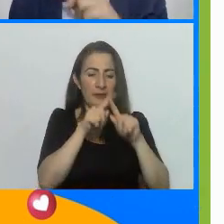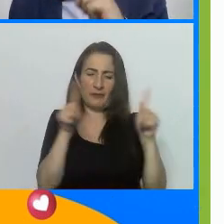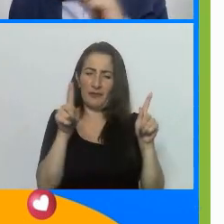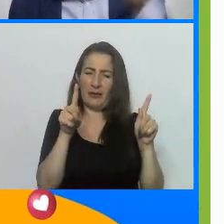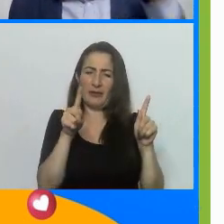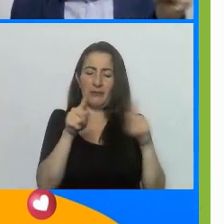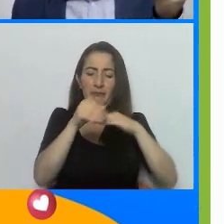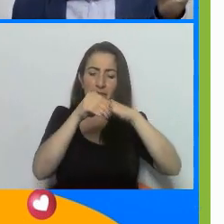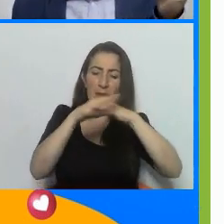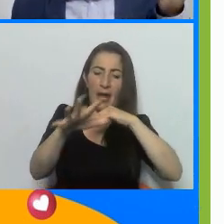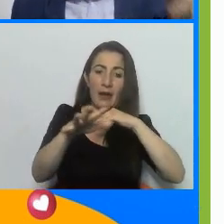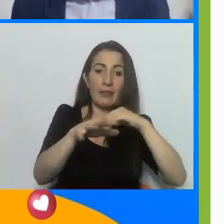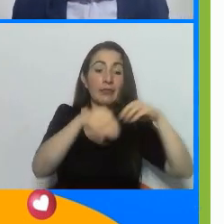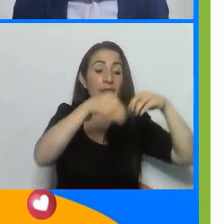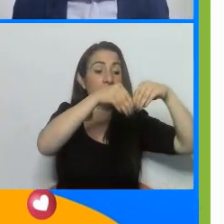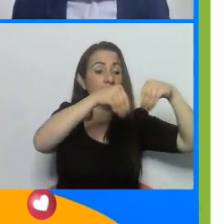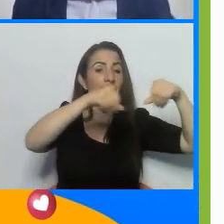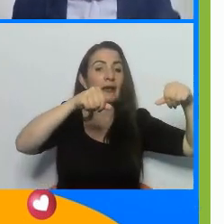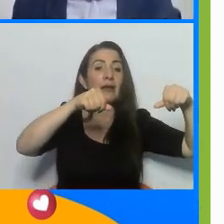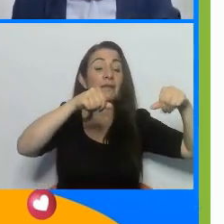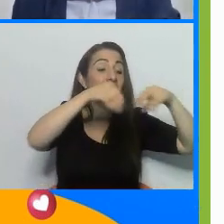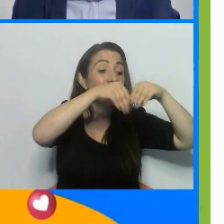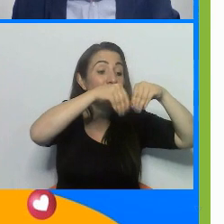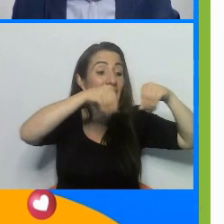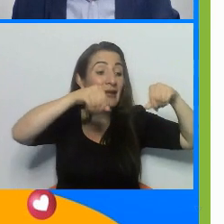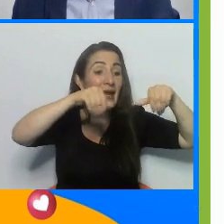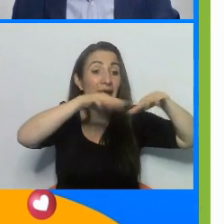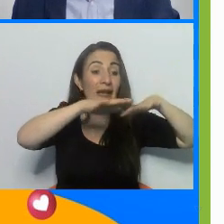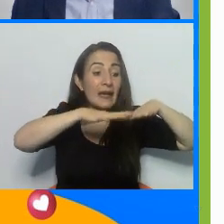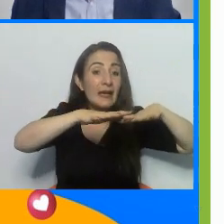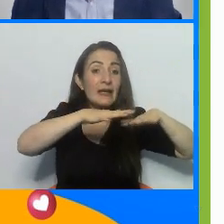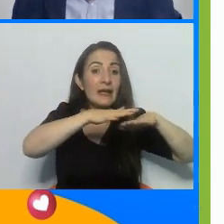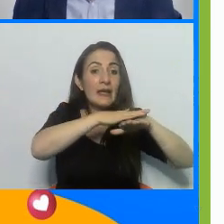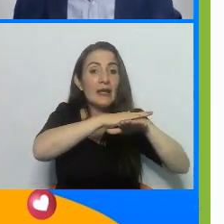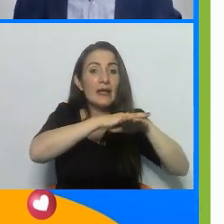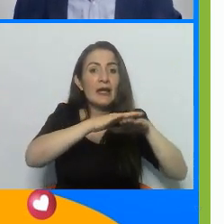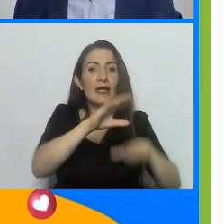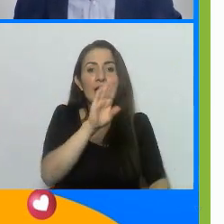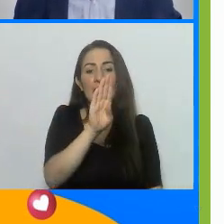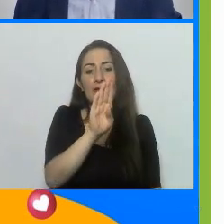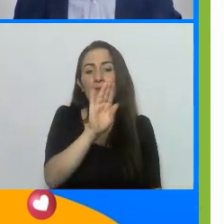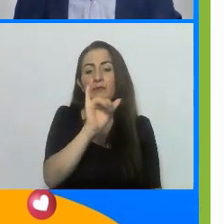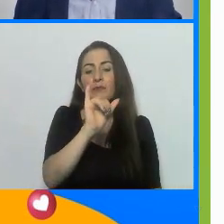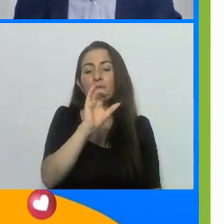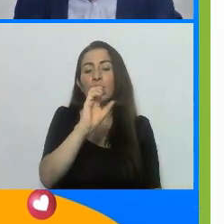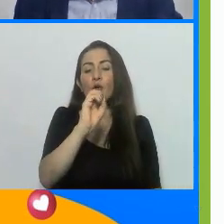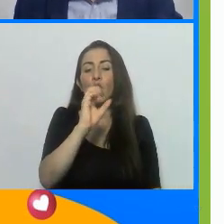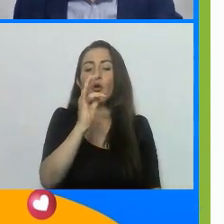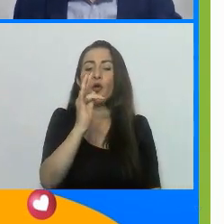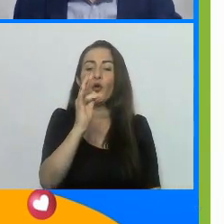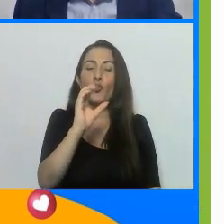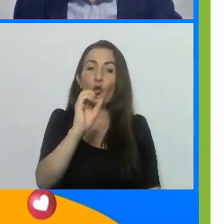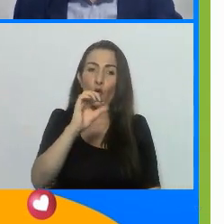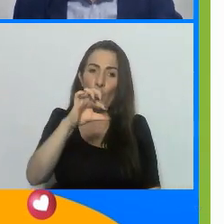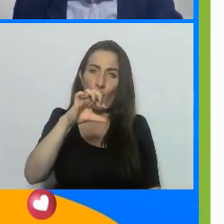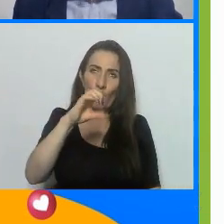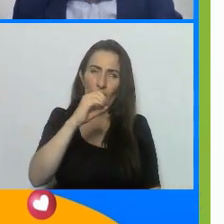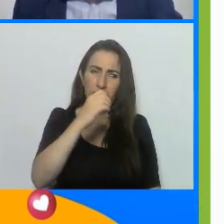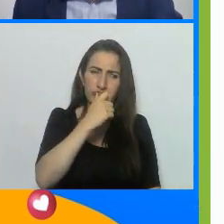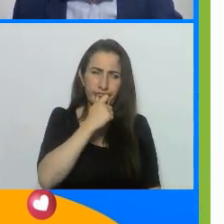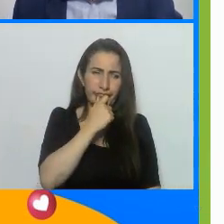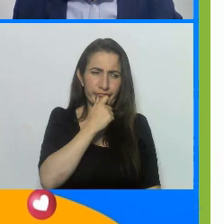dos? El terrestre tiene su biotopo. Cuando yo les digo biotopo, ya este man ya subió el